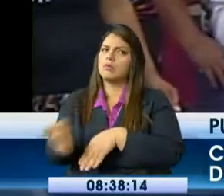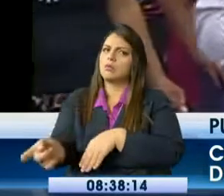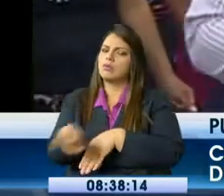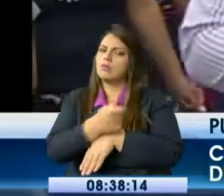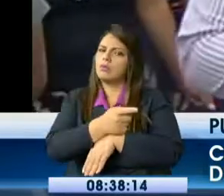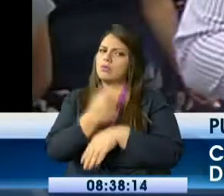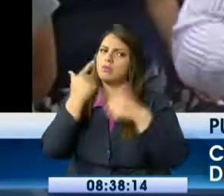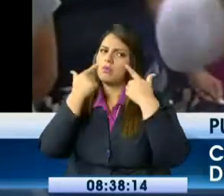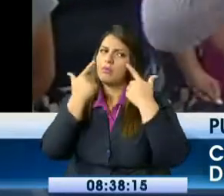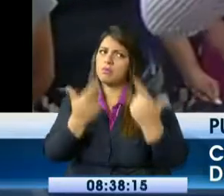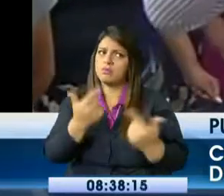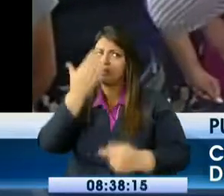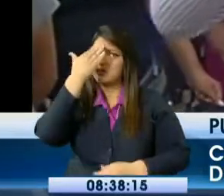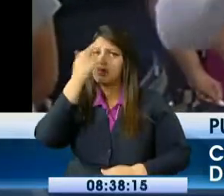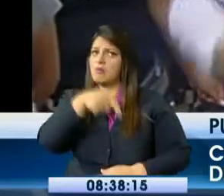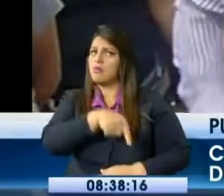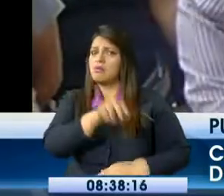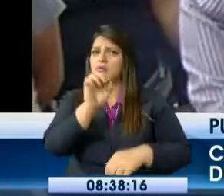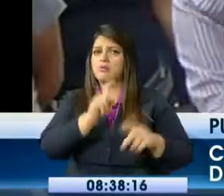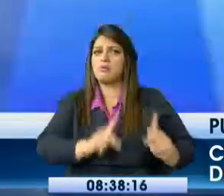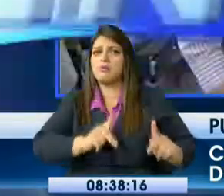Hugo, tú tenías una pregunta, creo, allá.